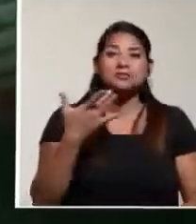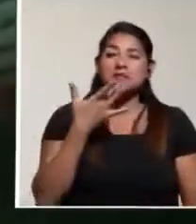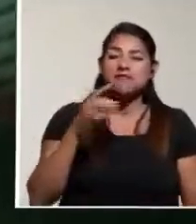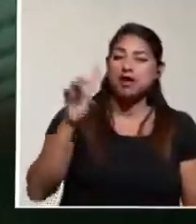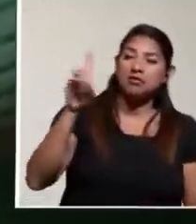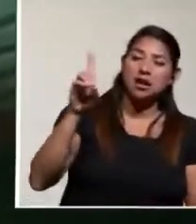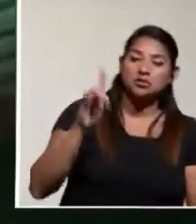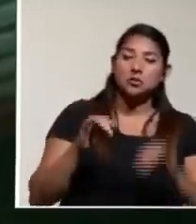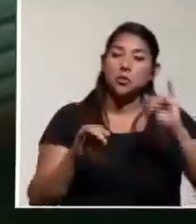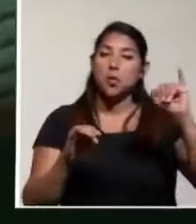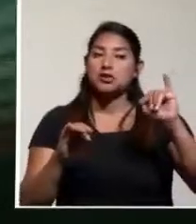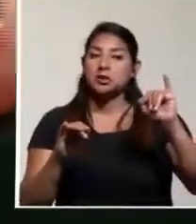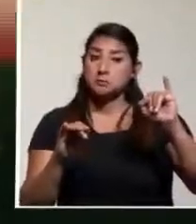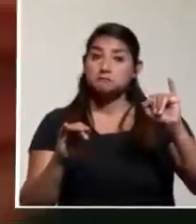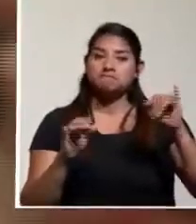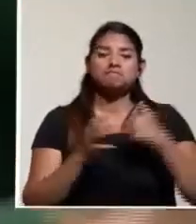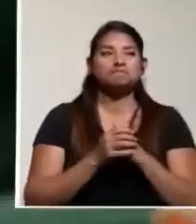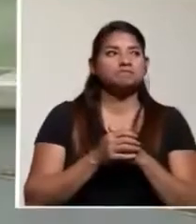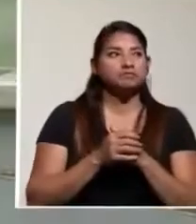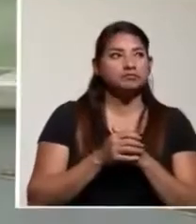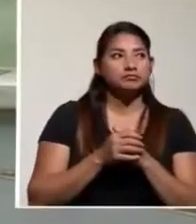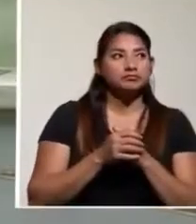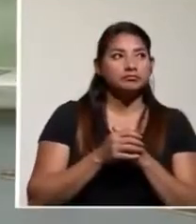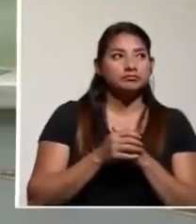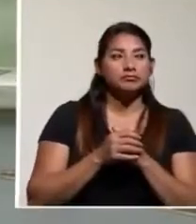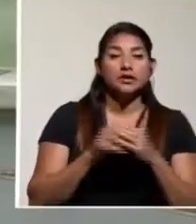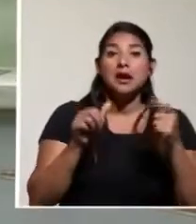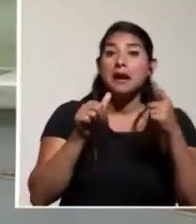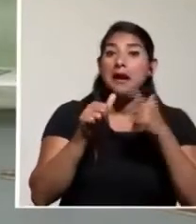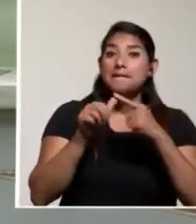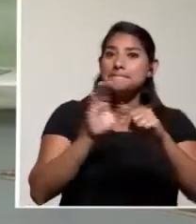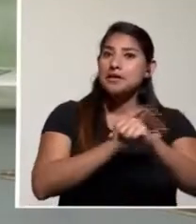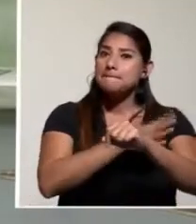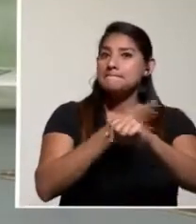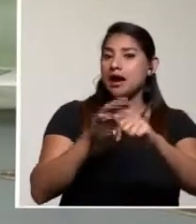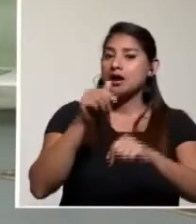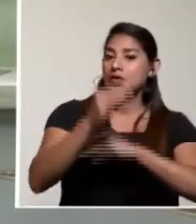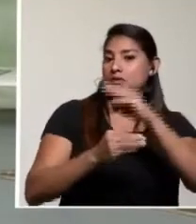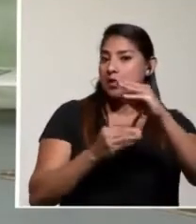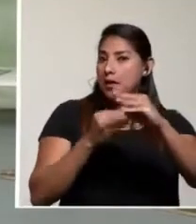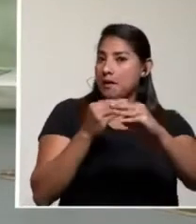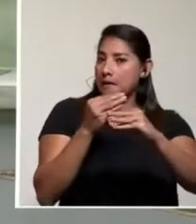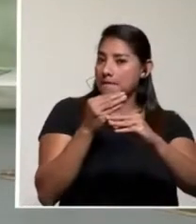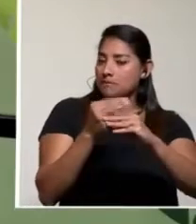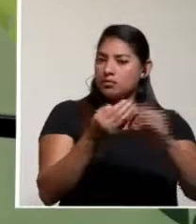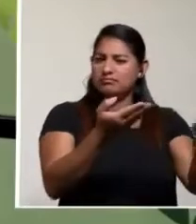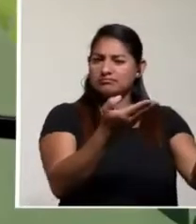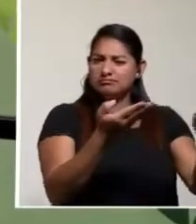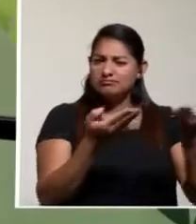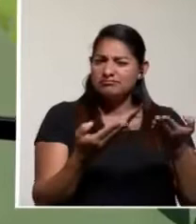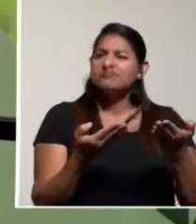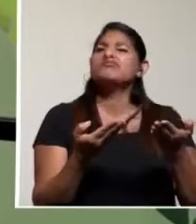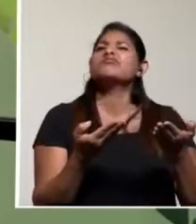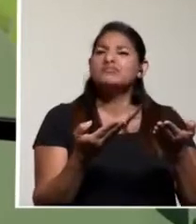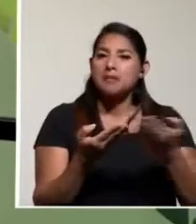más, ¿verdad? Uh-huh. Es que la primer canción del mundo nos llega